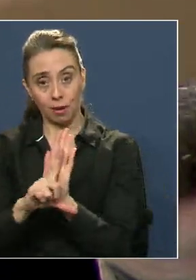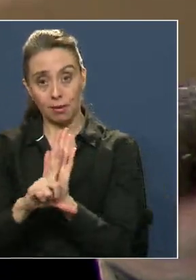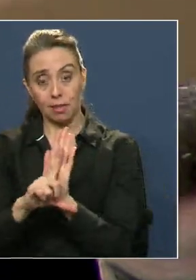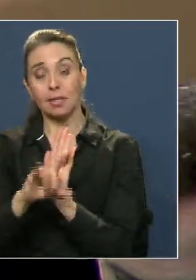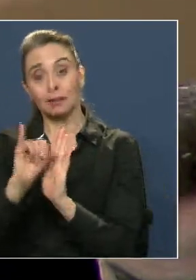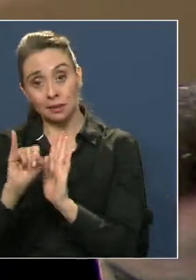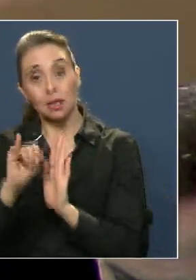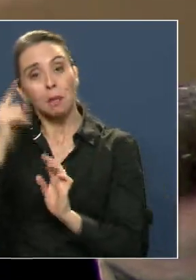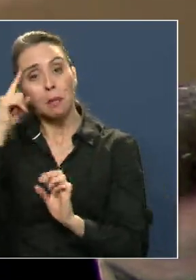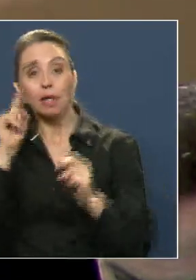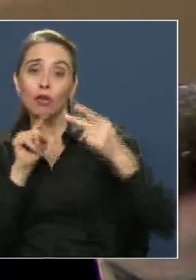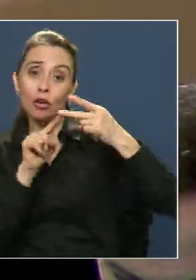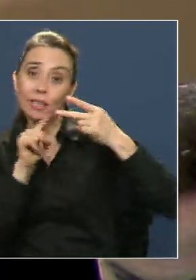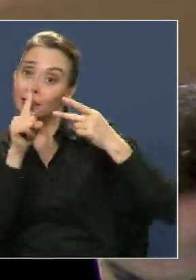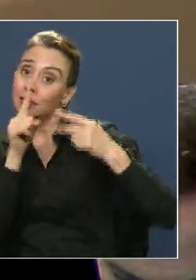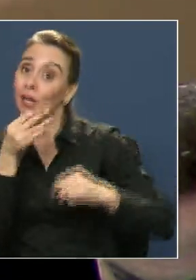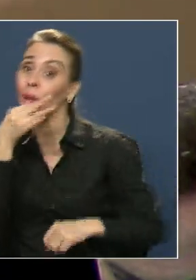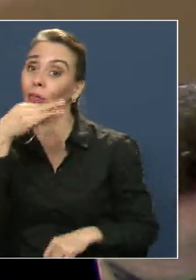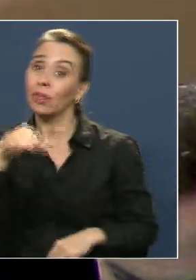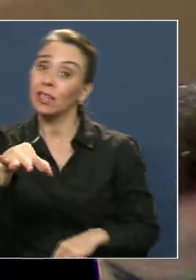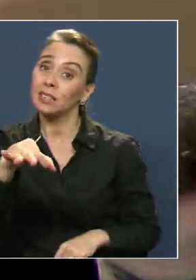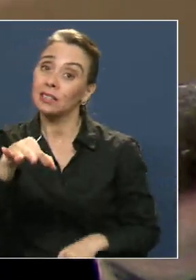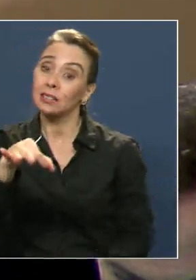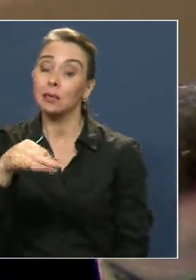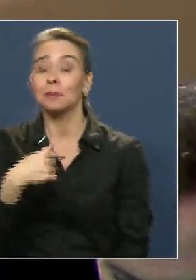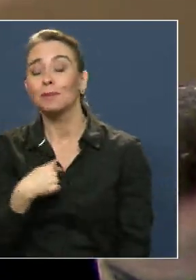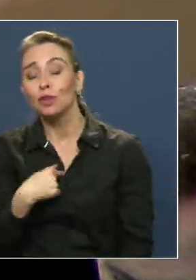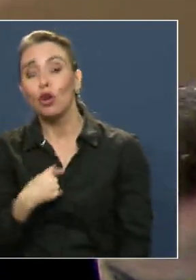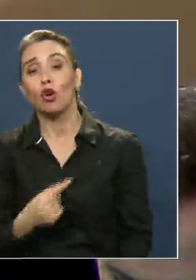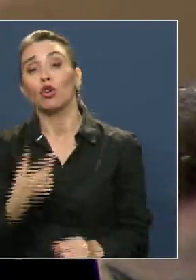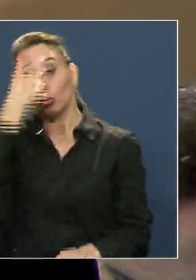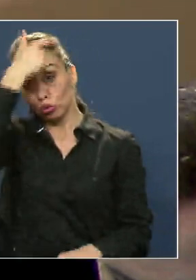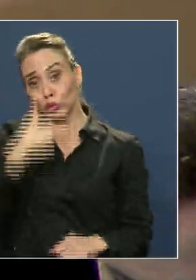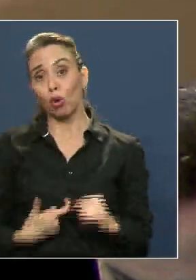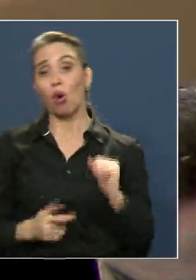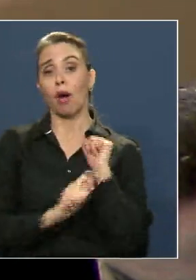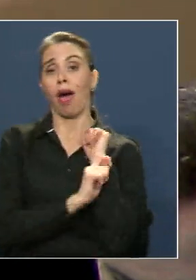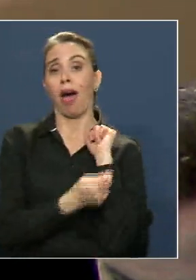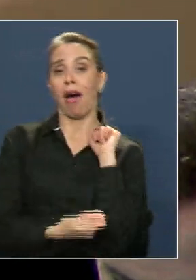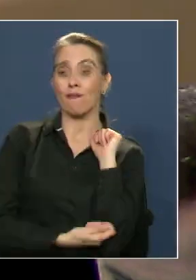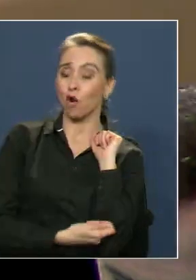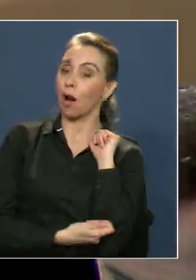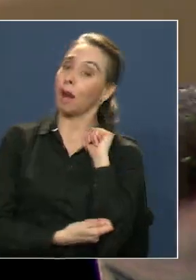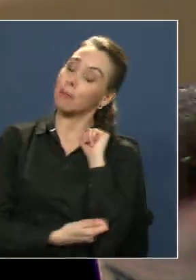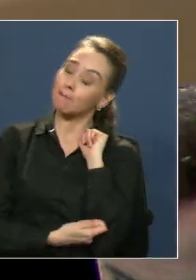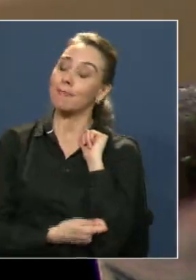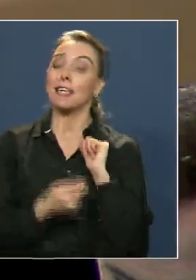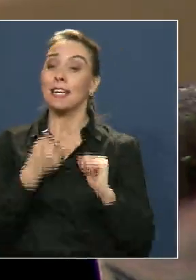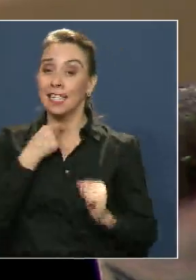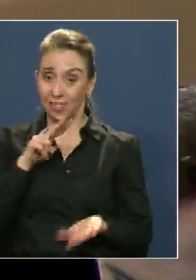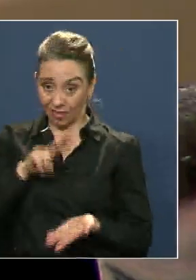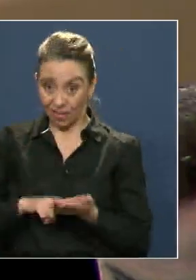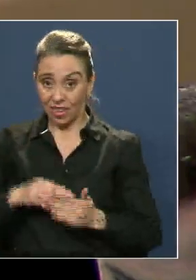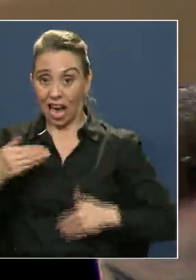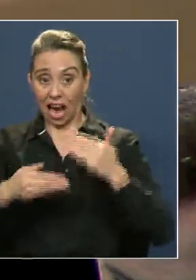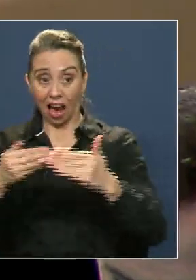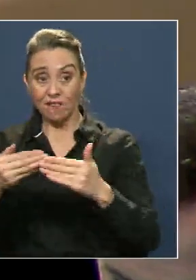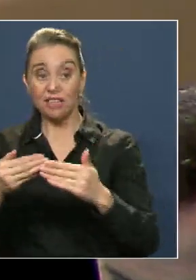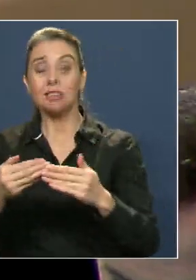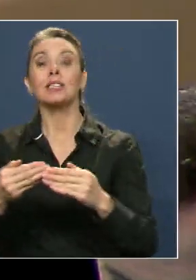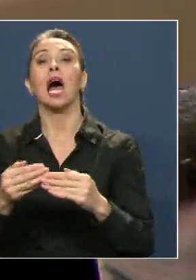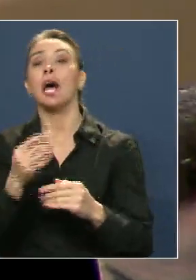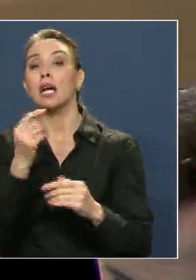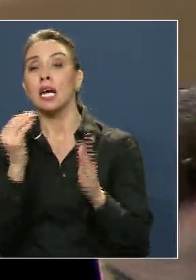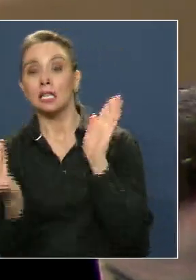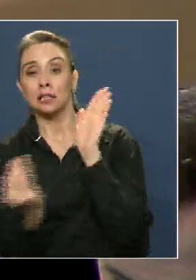hago esa mención que al menos a mí como abogado me parece que si queremos avanzar de verdad en el término de la retroactividad, lo que